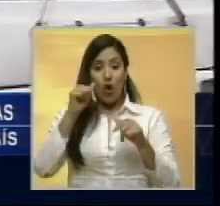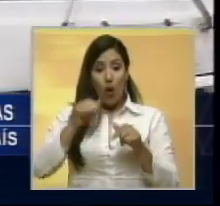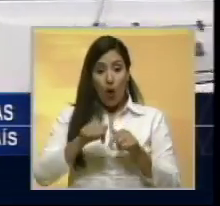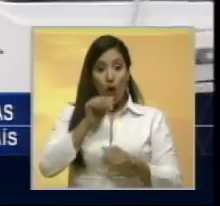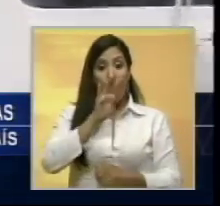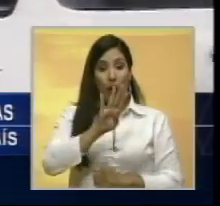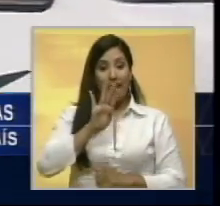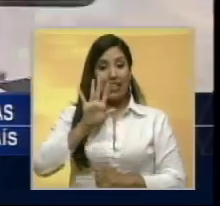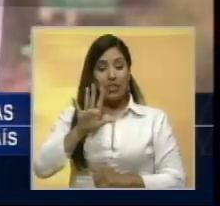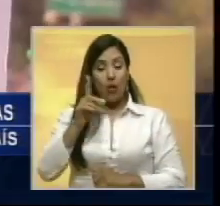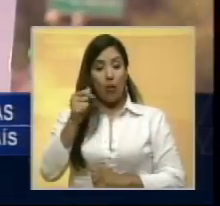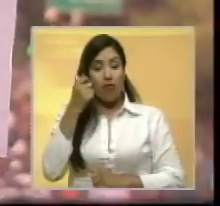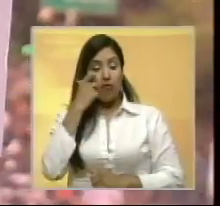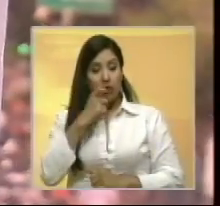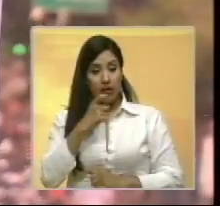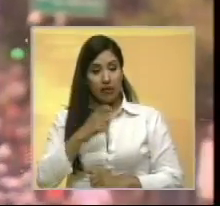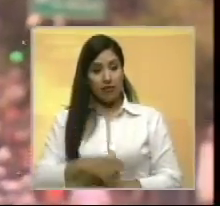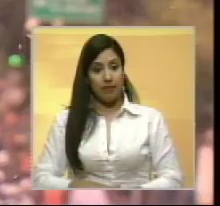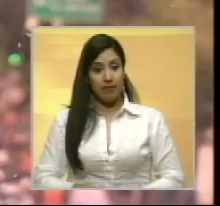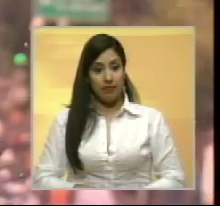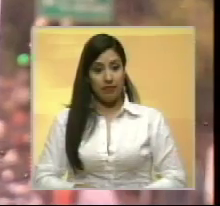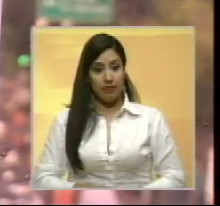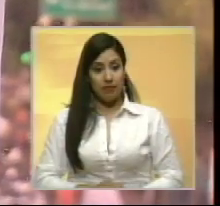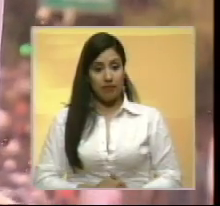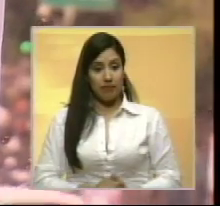Hoy entró en vigencia una segunda tarifa.